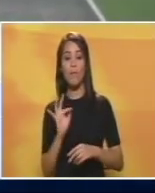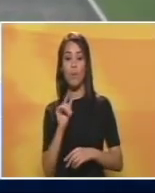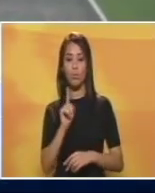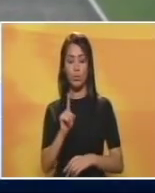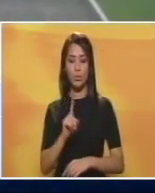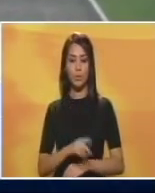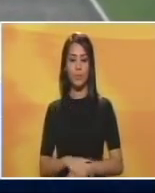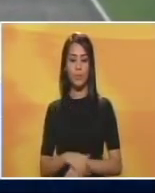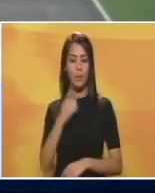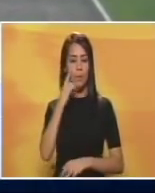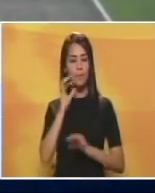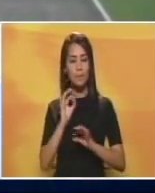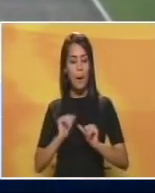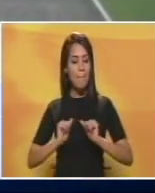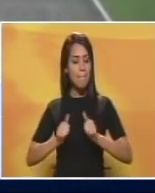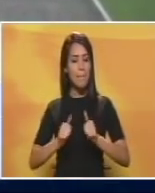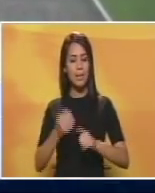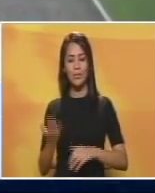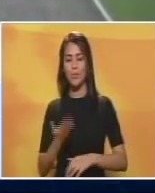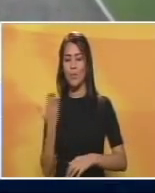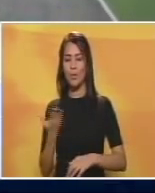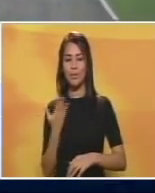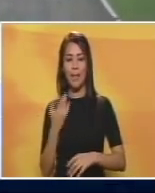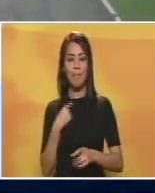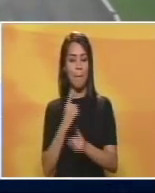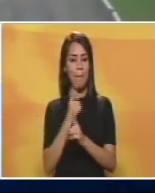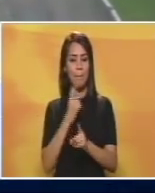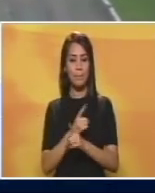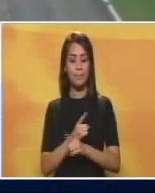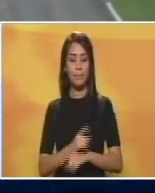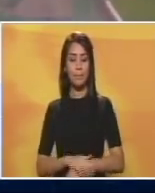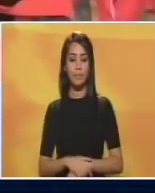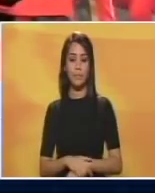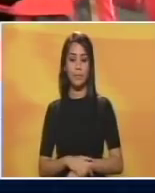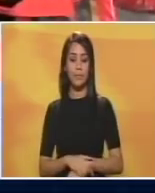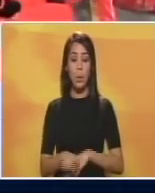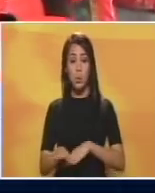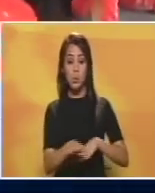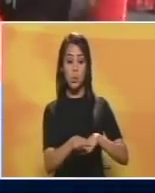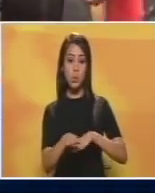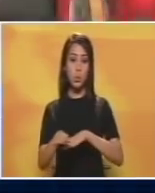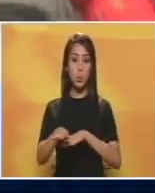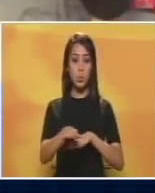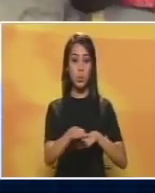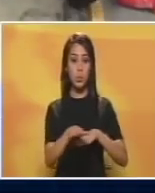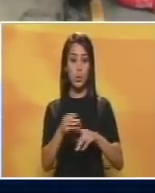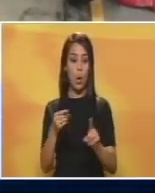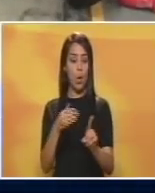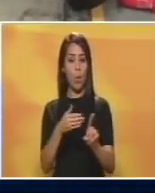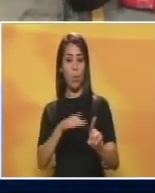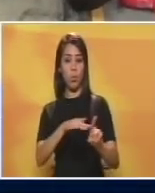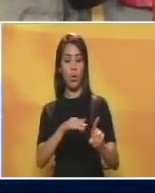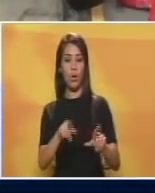confirmar un gran comienzo de temporada para el cabalino rampante, a pesar del incidente con un mecánico atropellado en boxes por Kimi